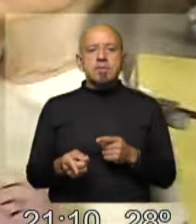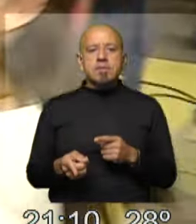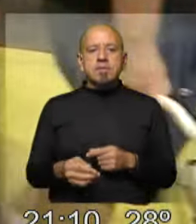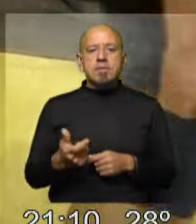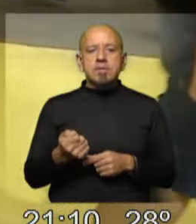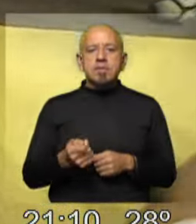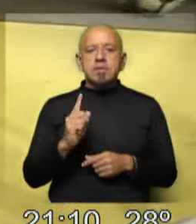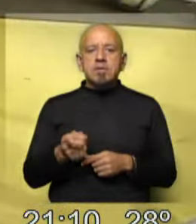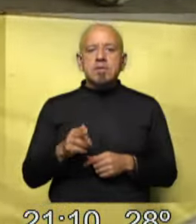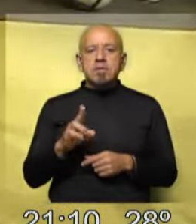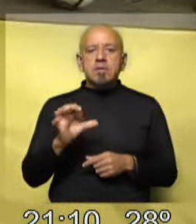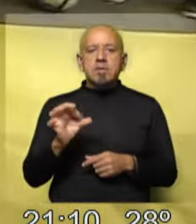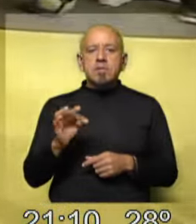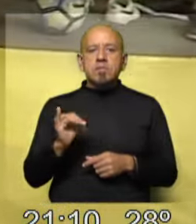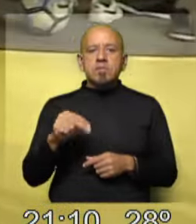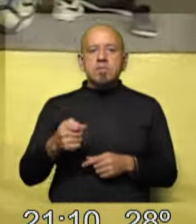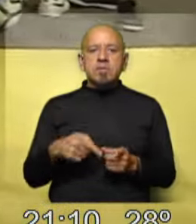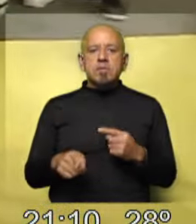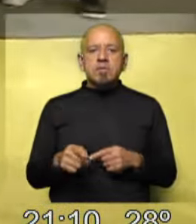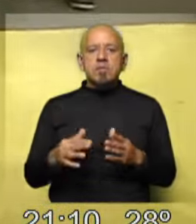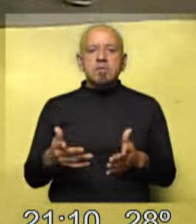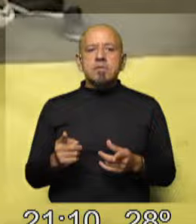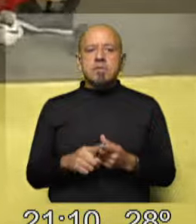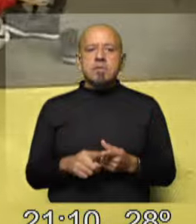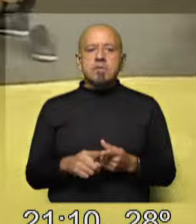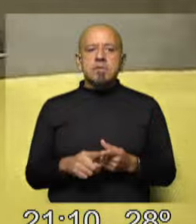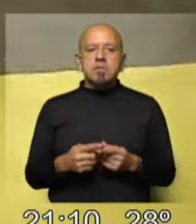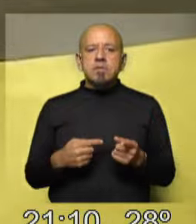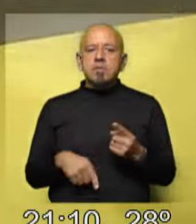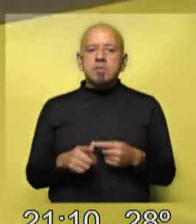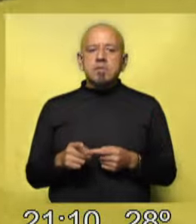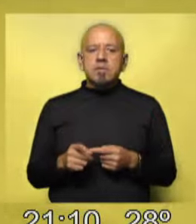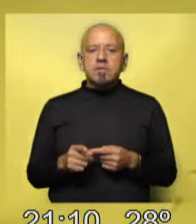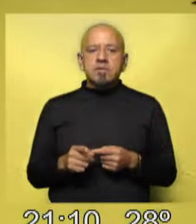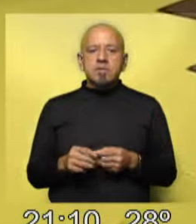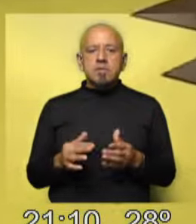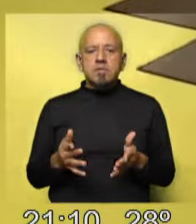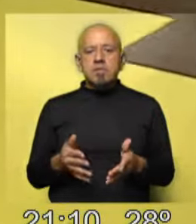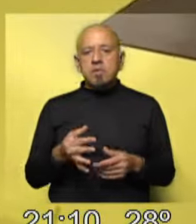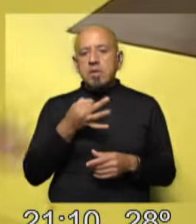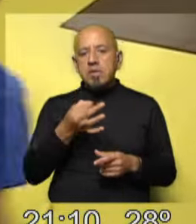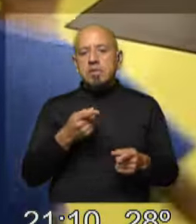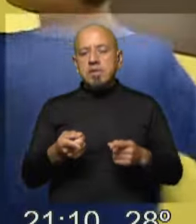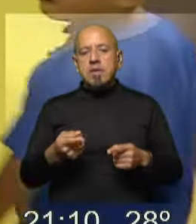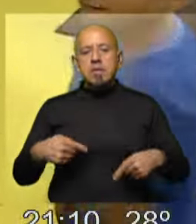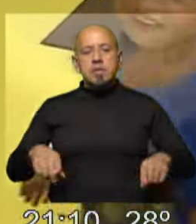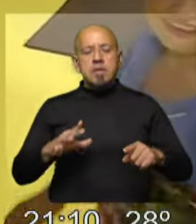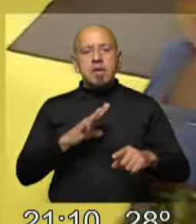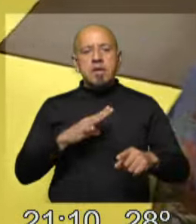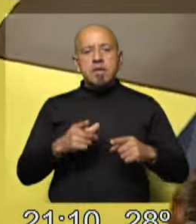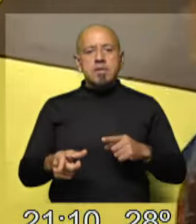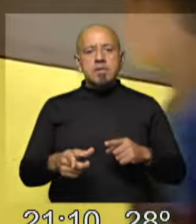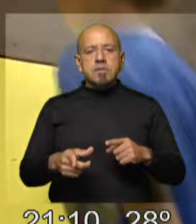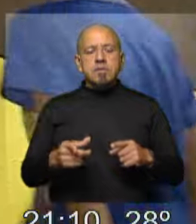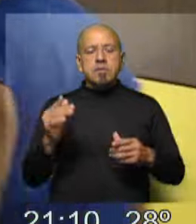mañana en Ciudad viva que se subió a uno de los toboganes recién este lo que comentaba Leonel es que hay un un